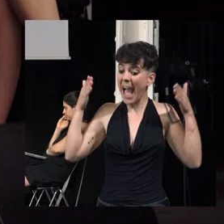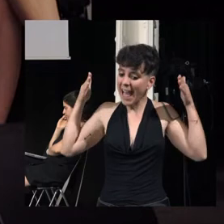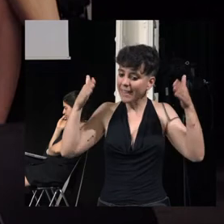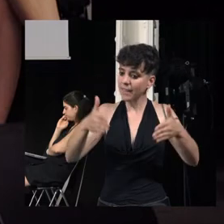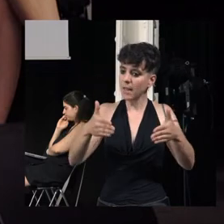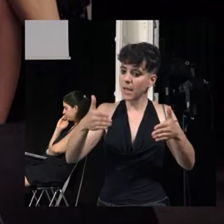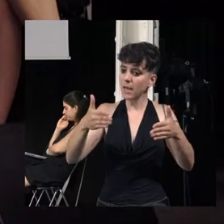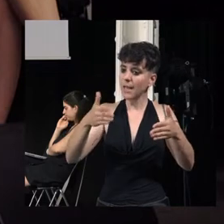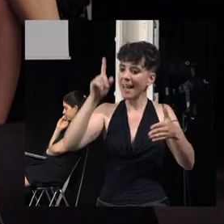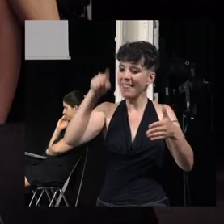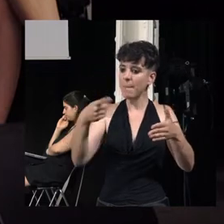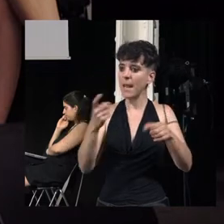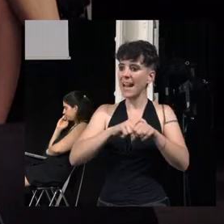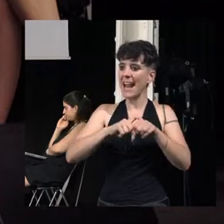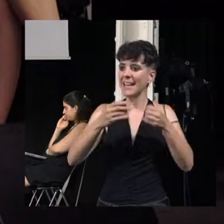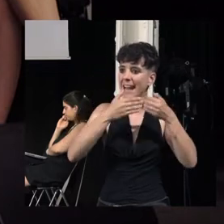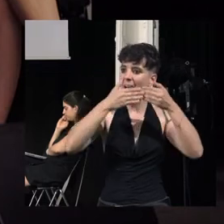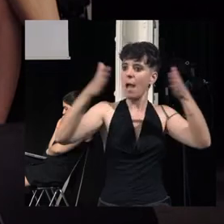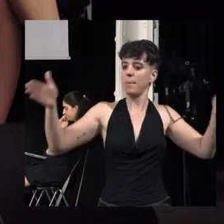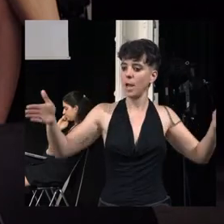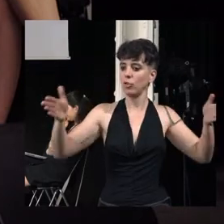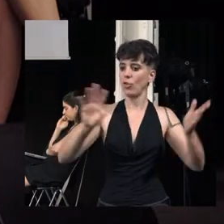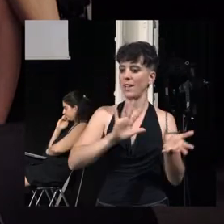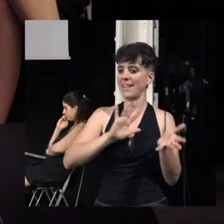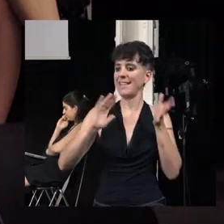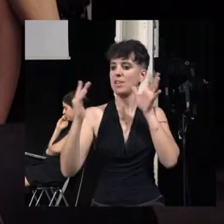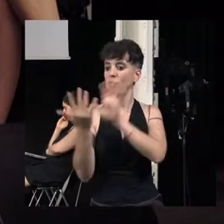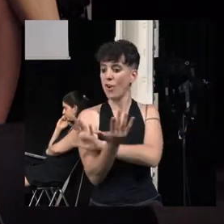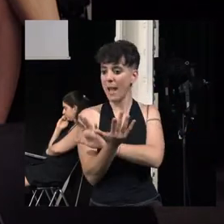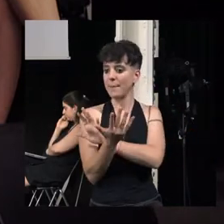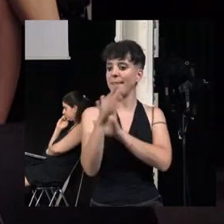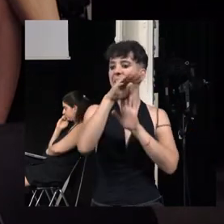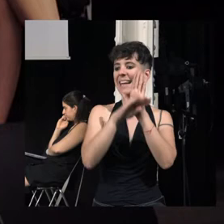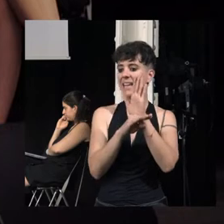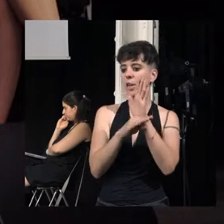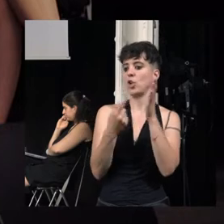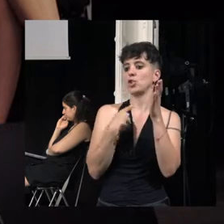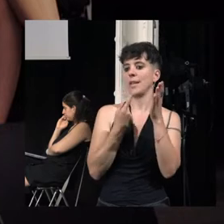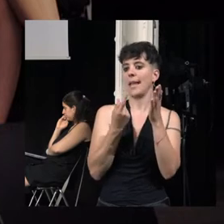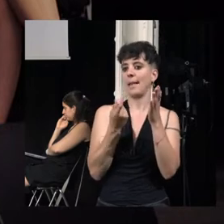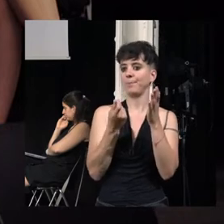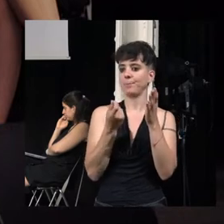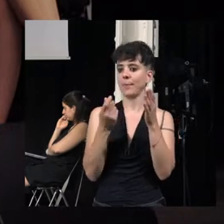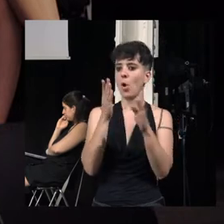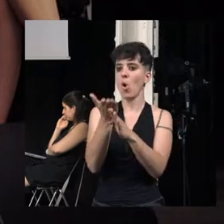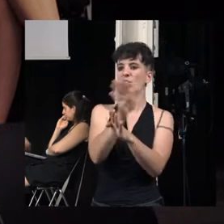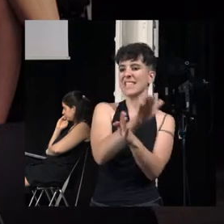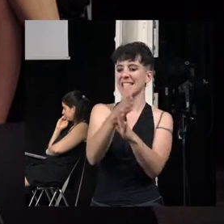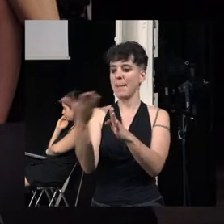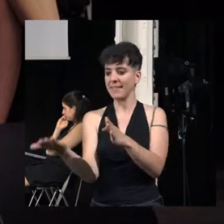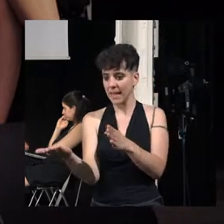también al carácter abierto y transformable de los criterios de diferenciación y asimetría. Es decir, que en ciertos momentos